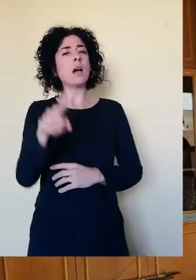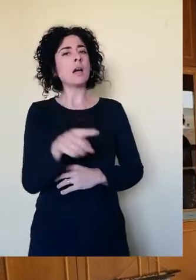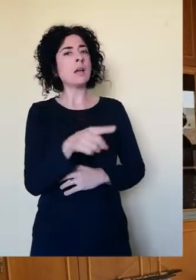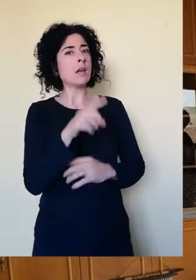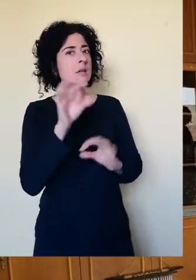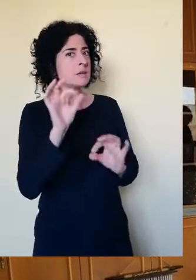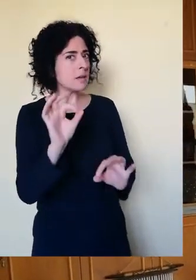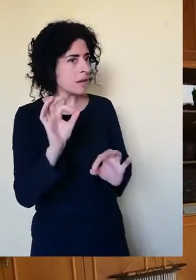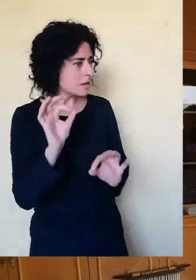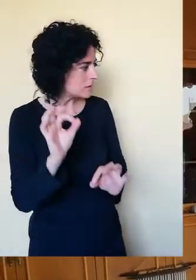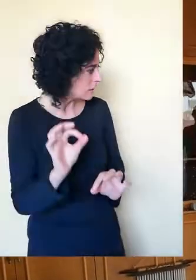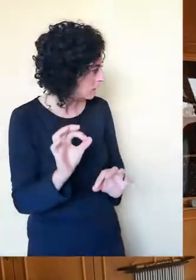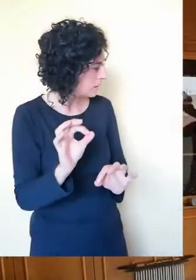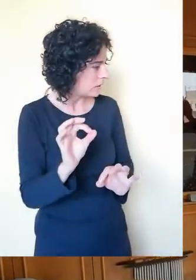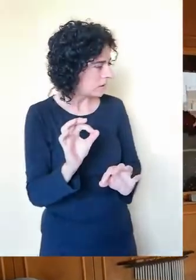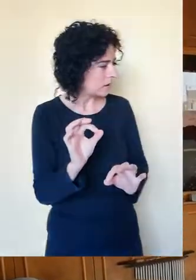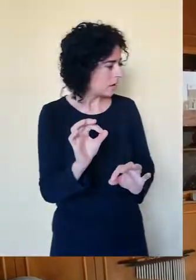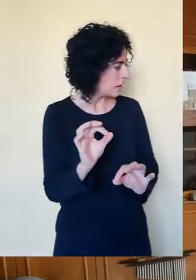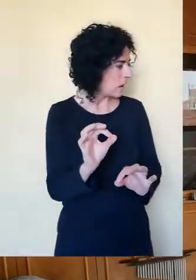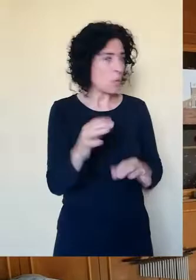¡Guau!